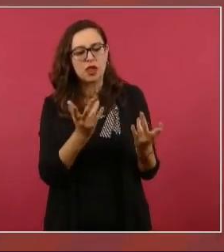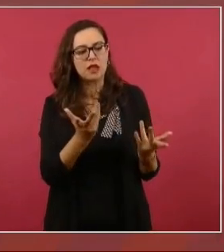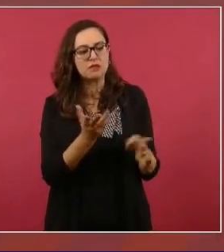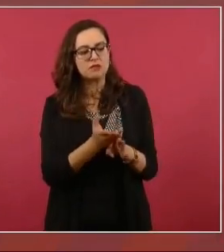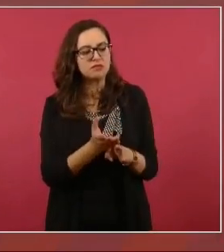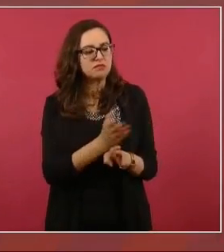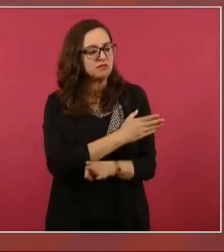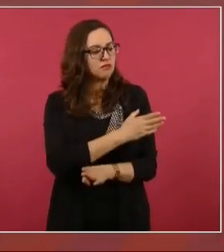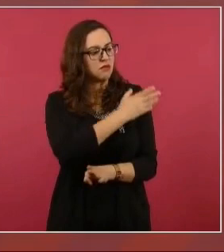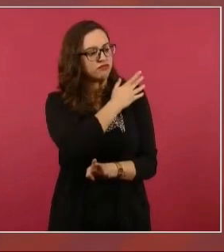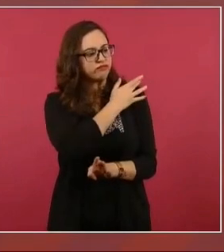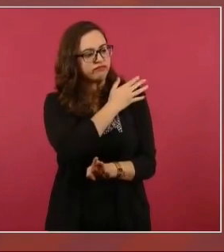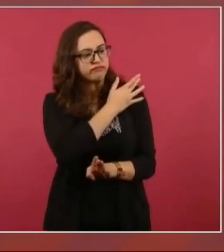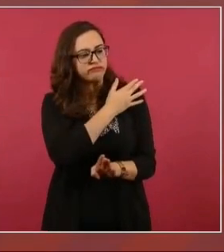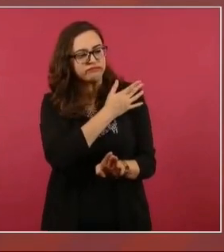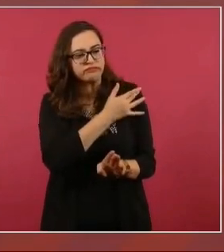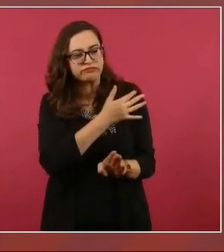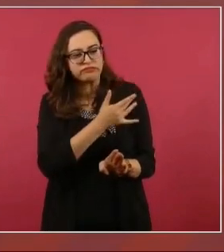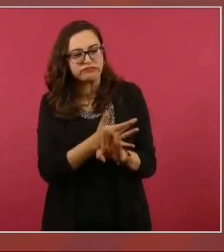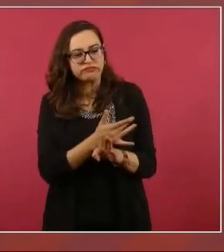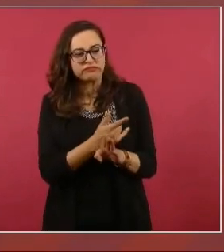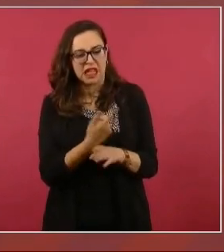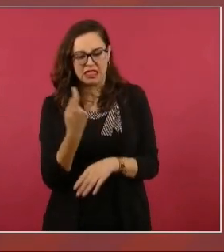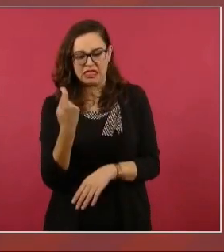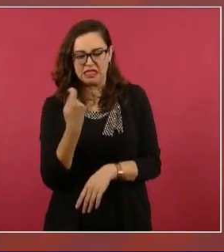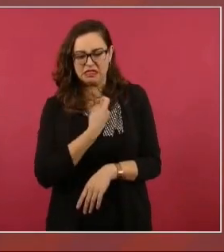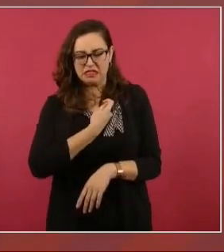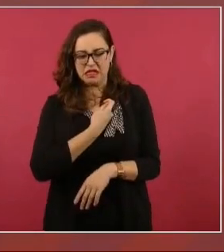¿Dónde está la identidad?